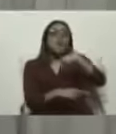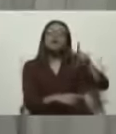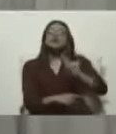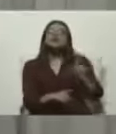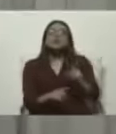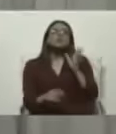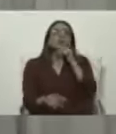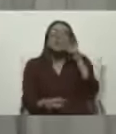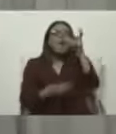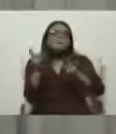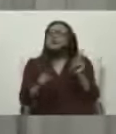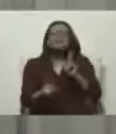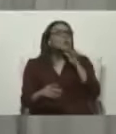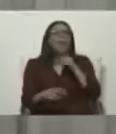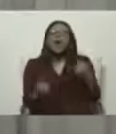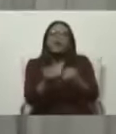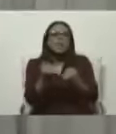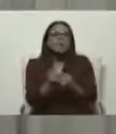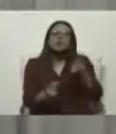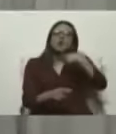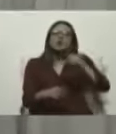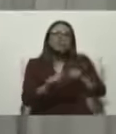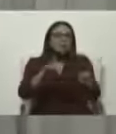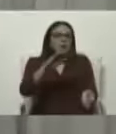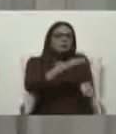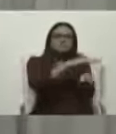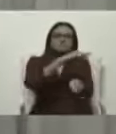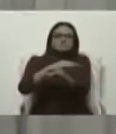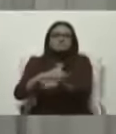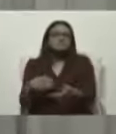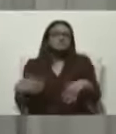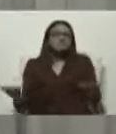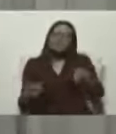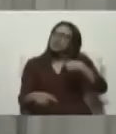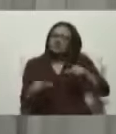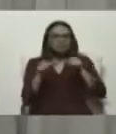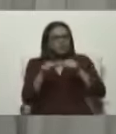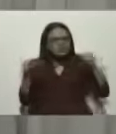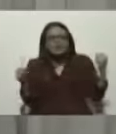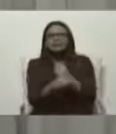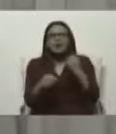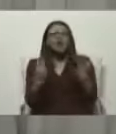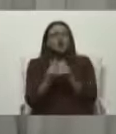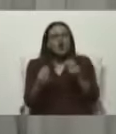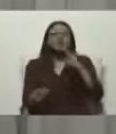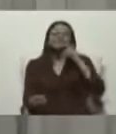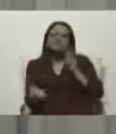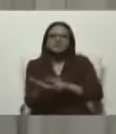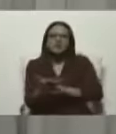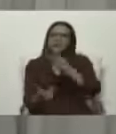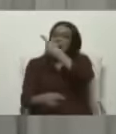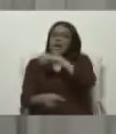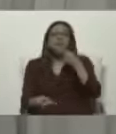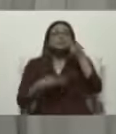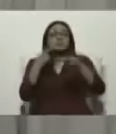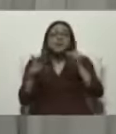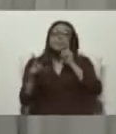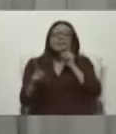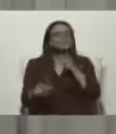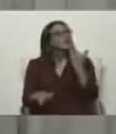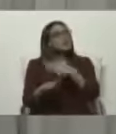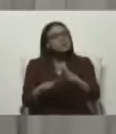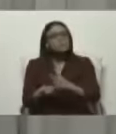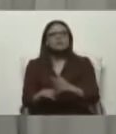para que no existamos. Pues vamos a seguir en las calles, en la realidad. sigan ustedes, o algunos de ustedes, todo hay que